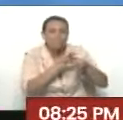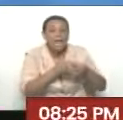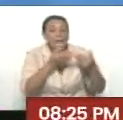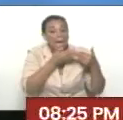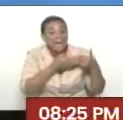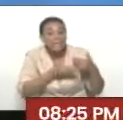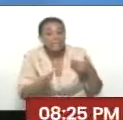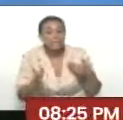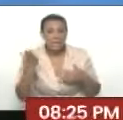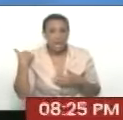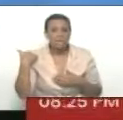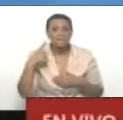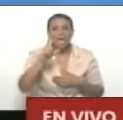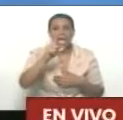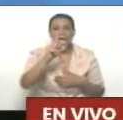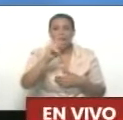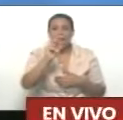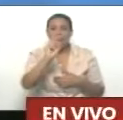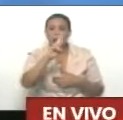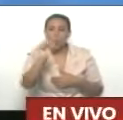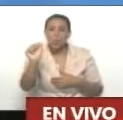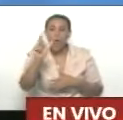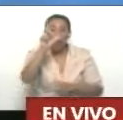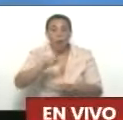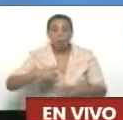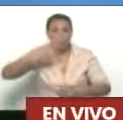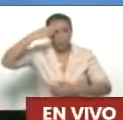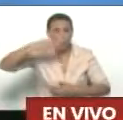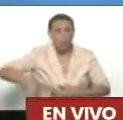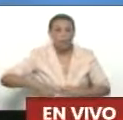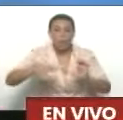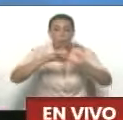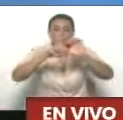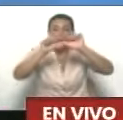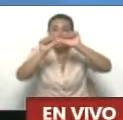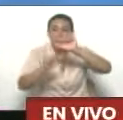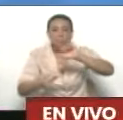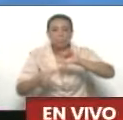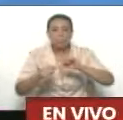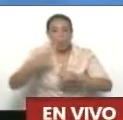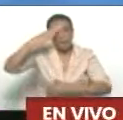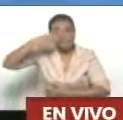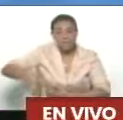Recientemente estuvo allá Laura Richardson, la comandante del Comando Sur.